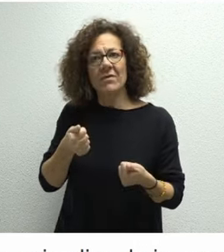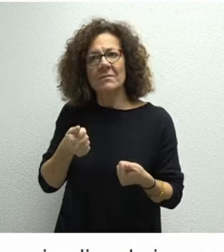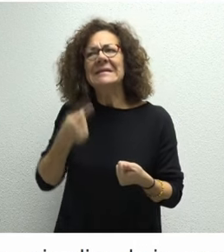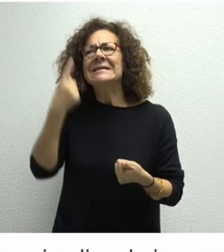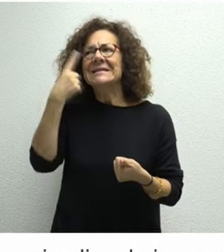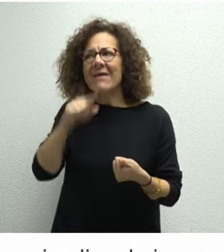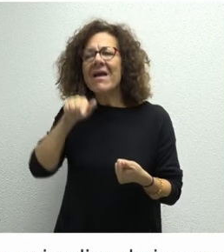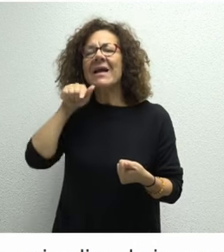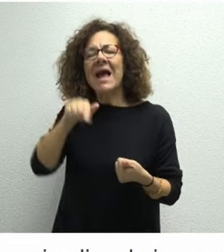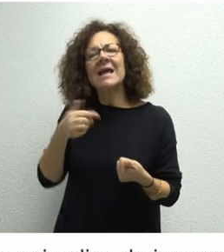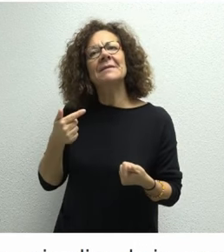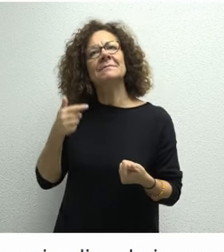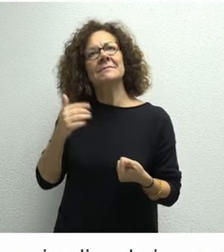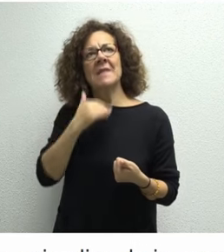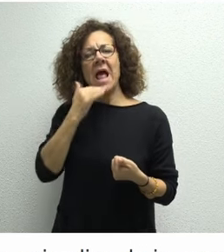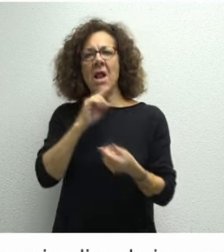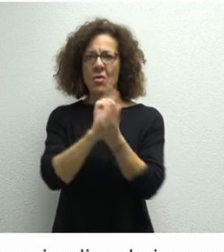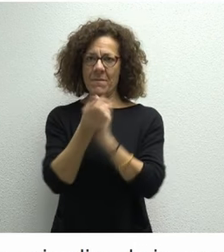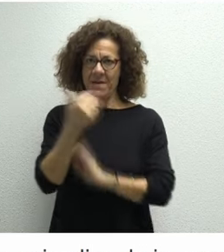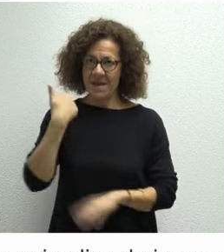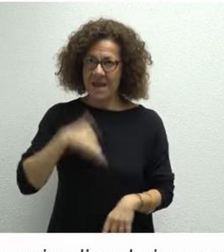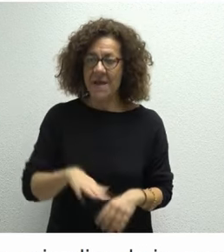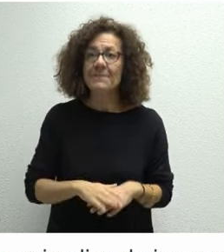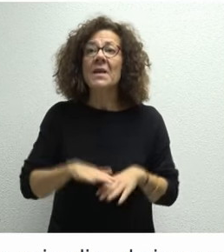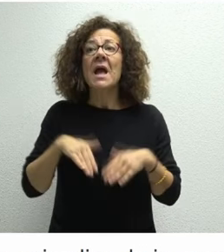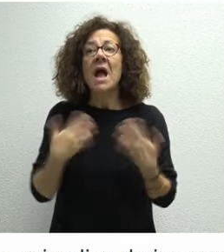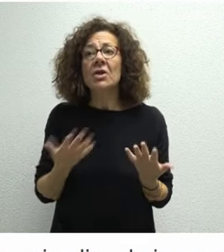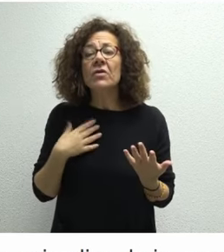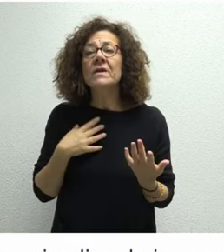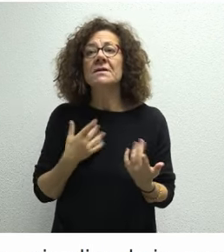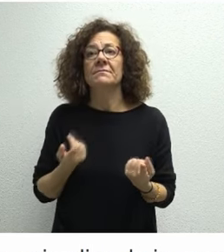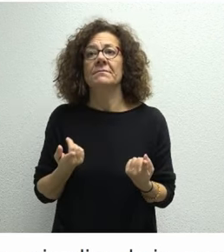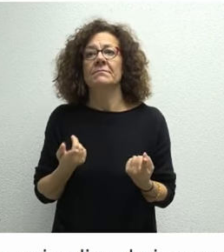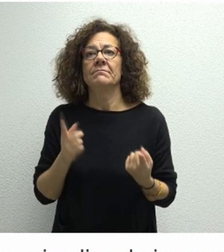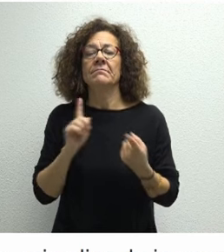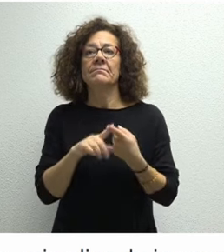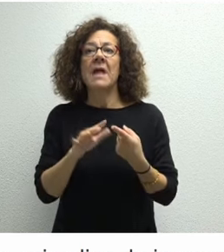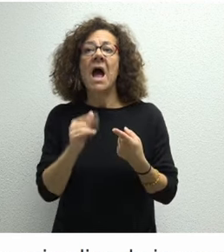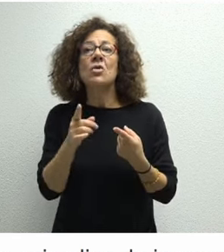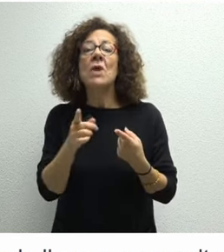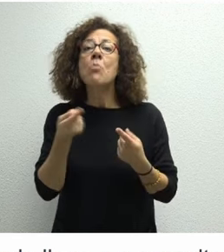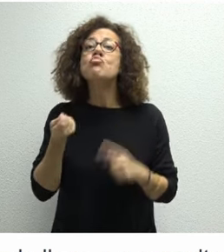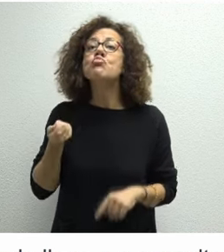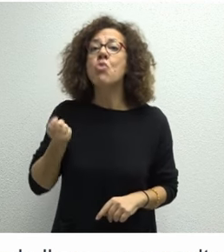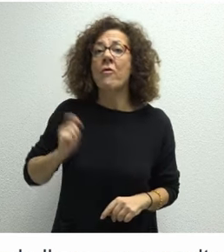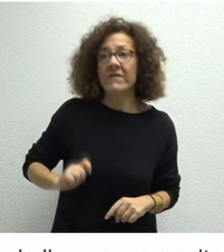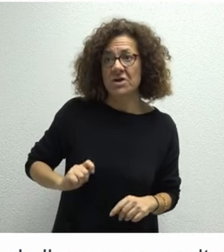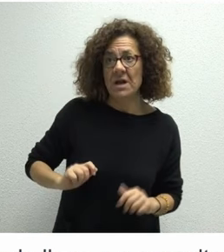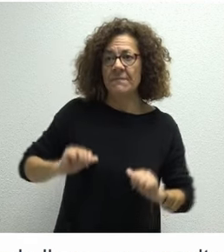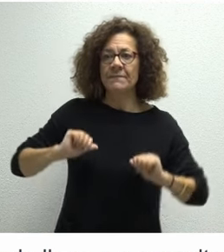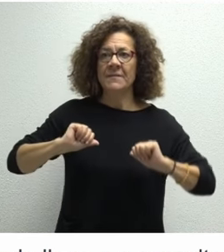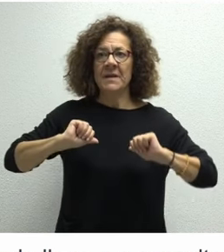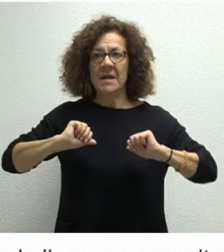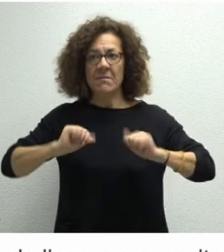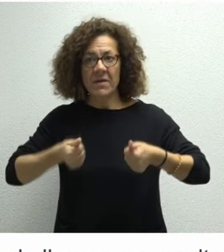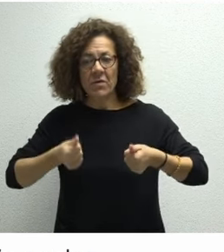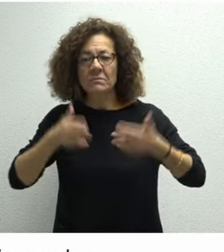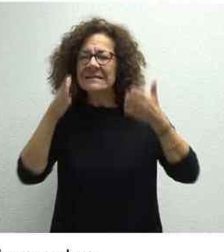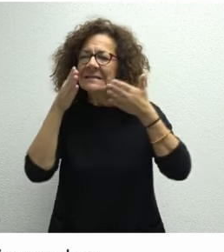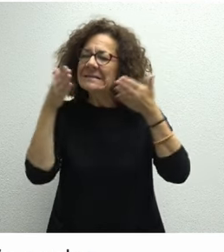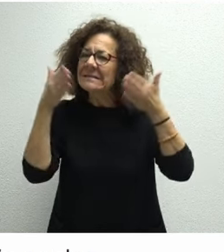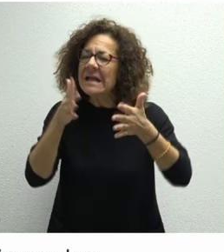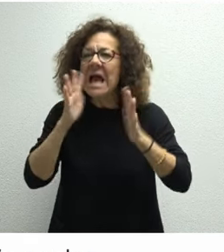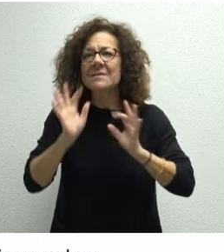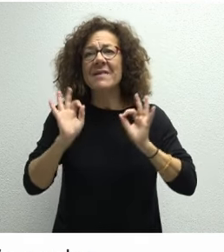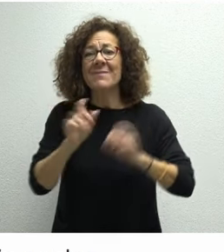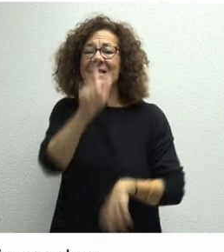bien no que estaba algo Estaba cambiando entonces Bueno pues nos encontramos con una profesional que empezó a centrarse realmente